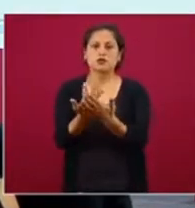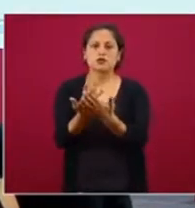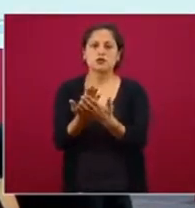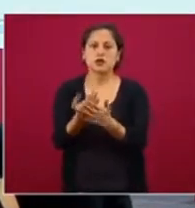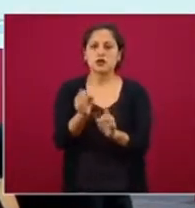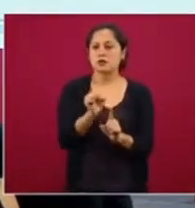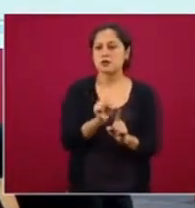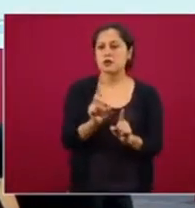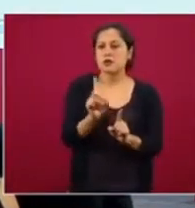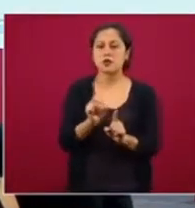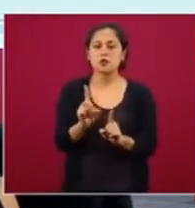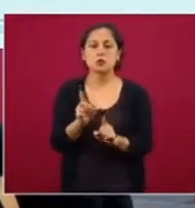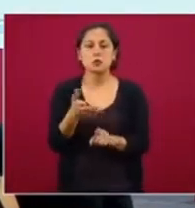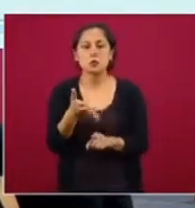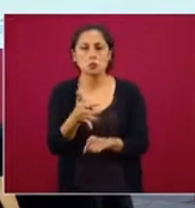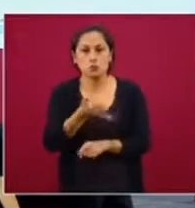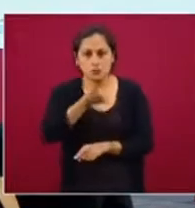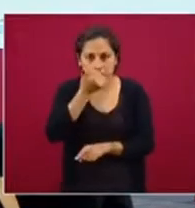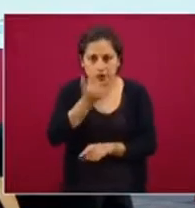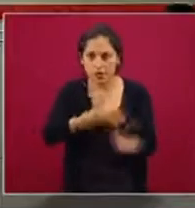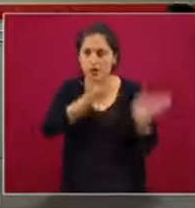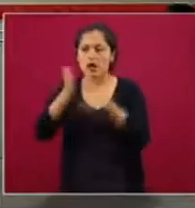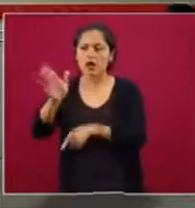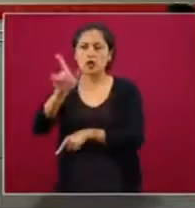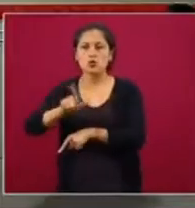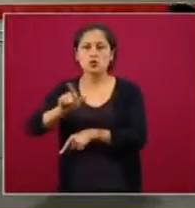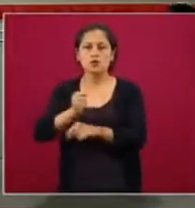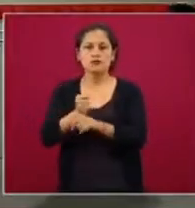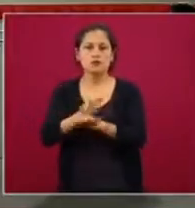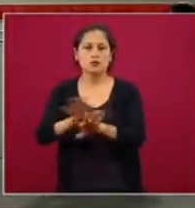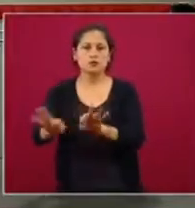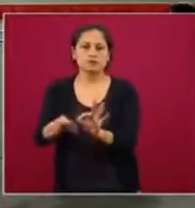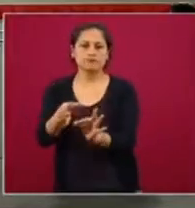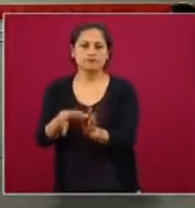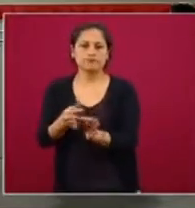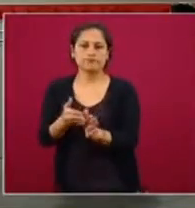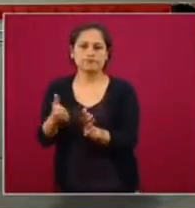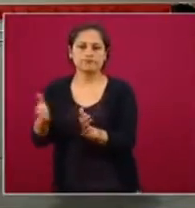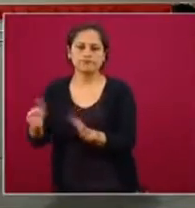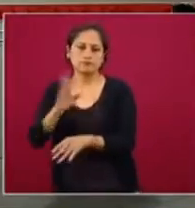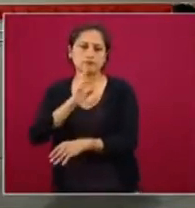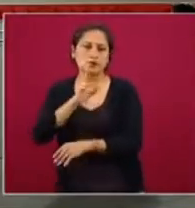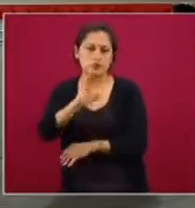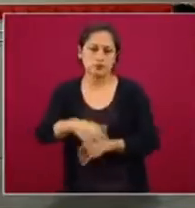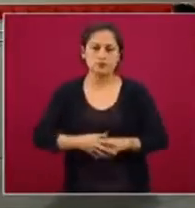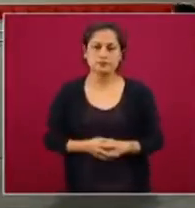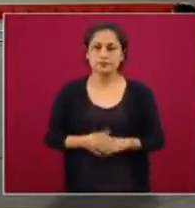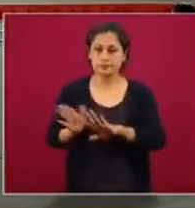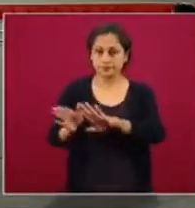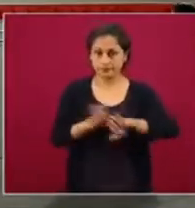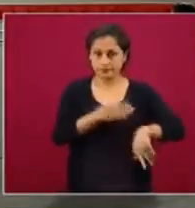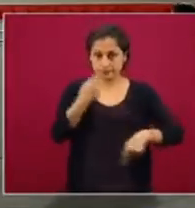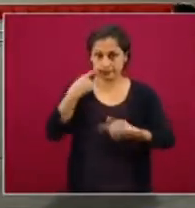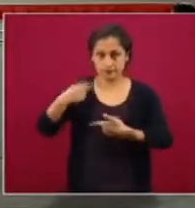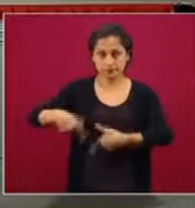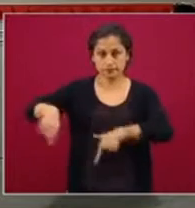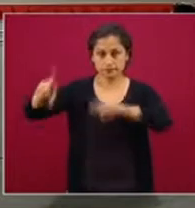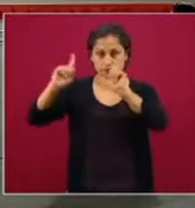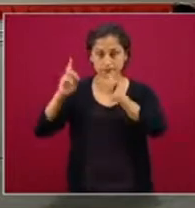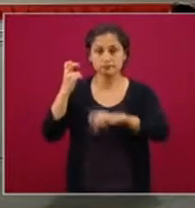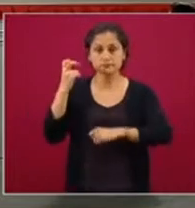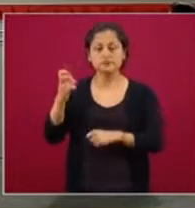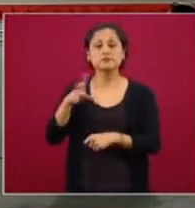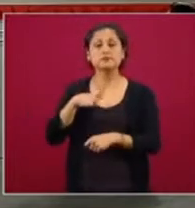lunes inclusive. Veamos la siguiente gráfica. En esta gráfica se representa lo siguiente. Este